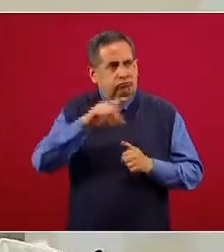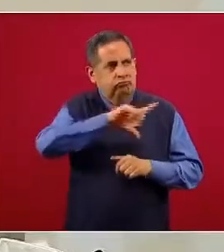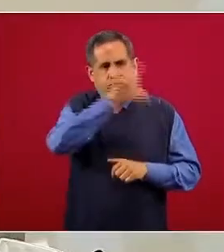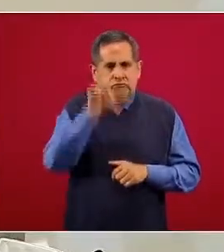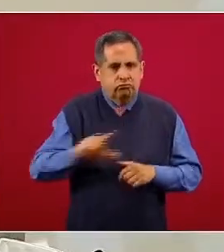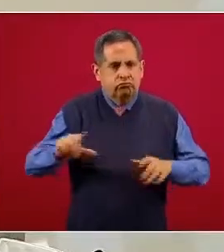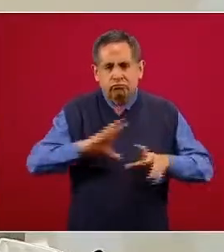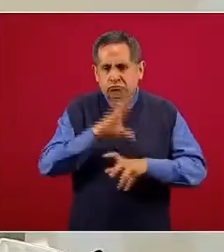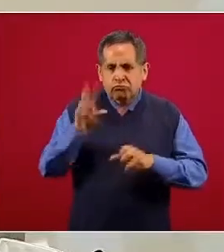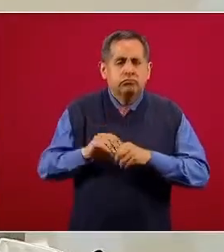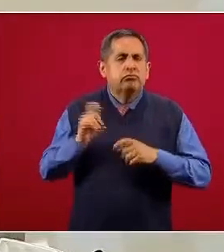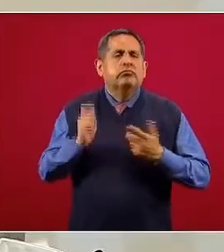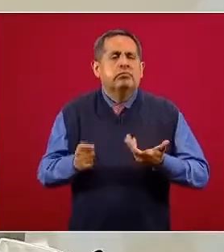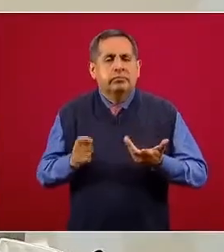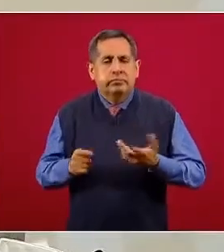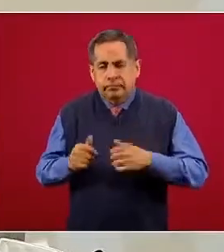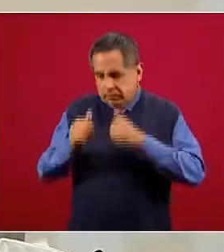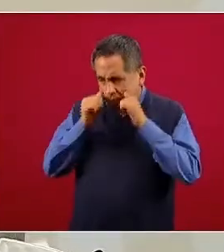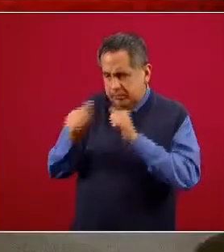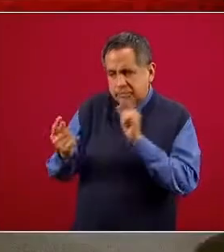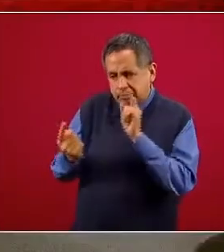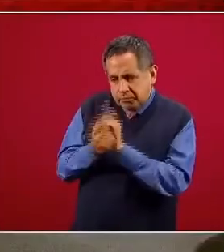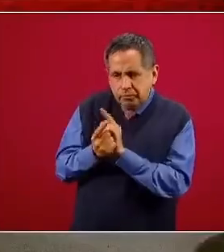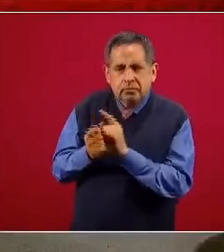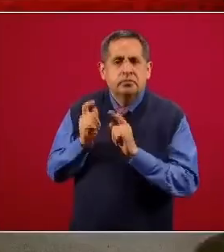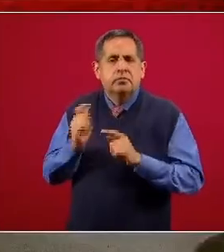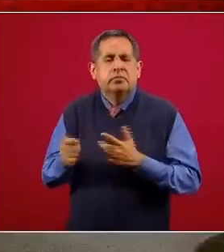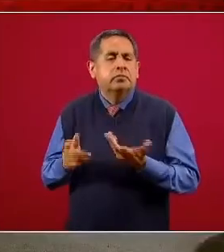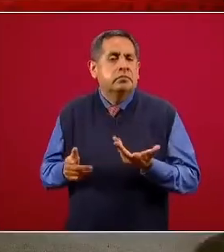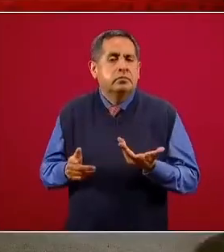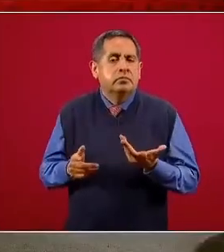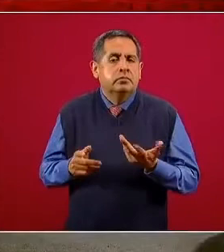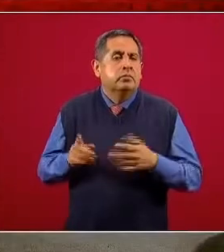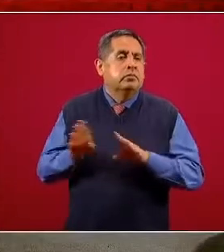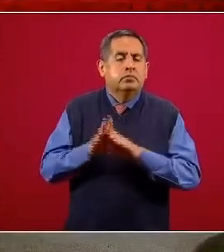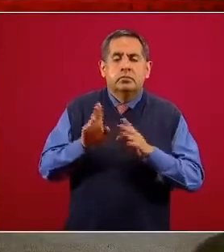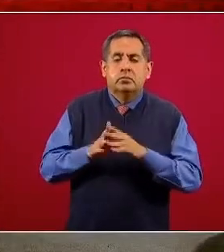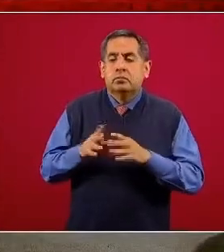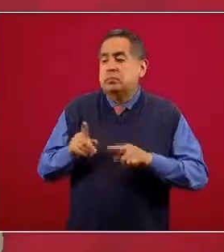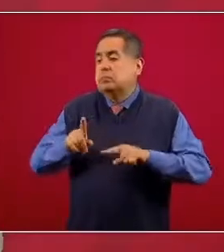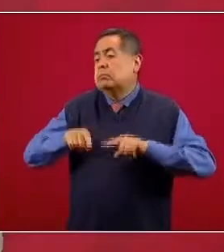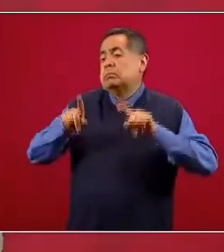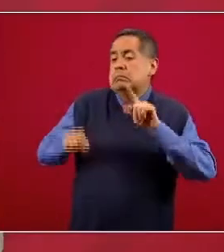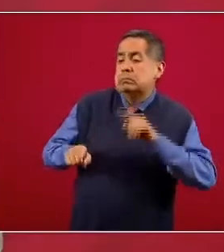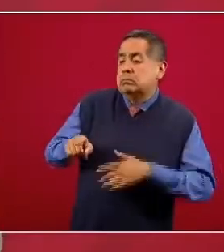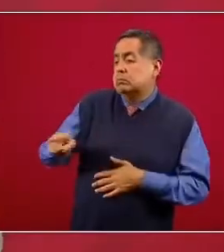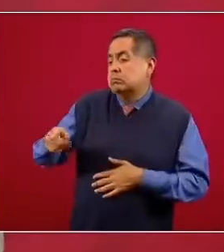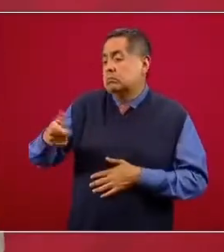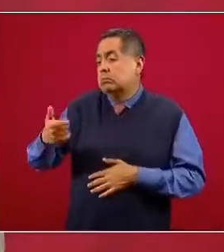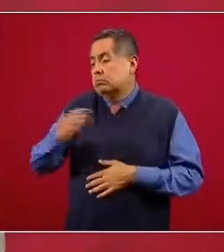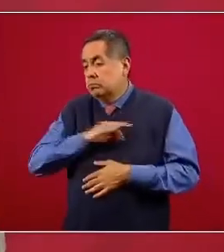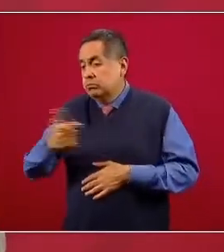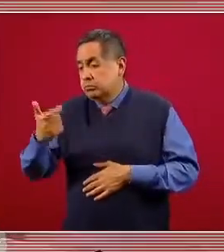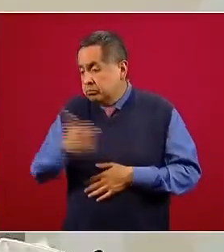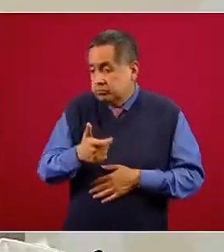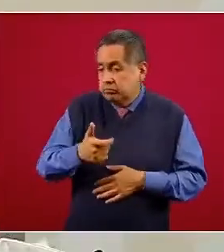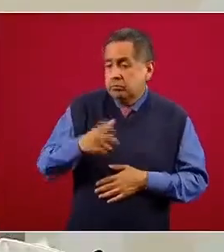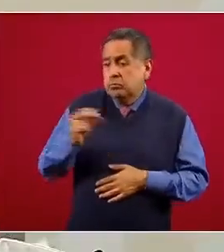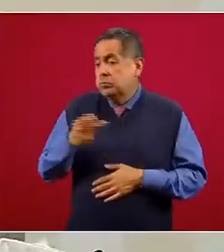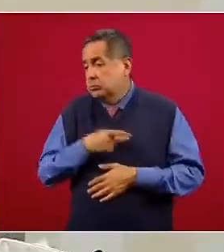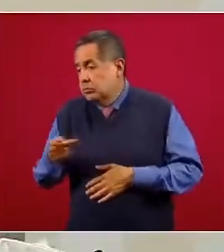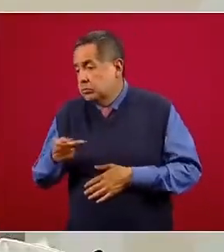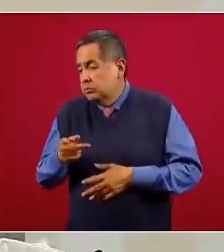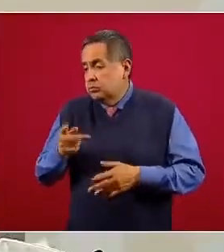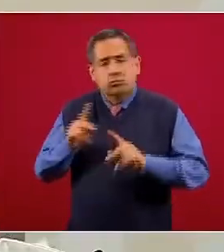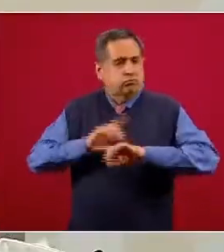Esto significa que la atención médica no ha estado en ningún momento sujeta a la capacidad de pago, sino a las